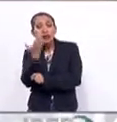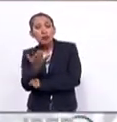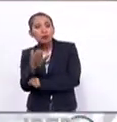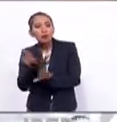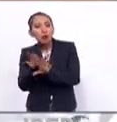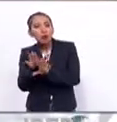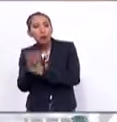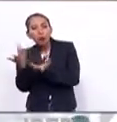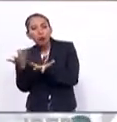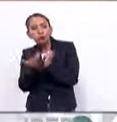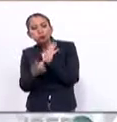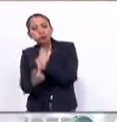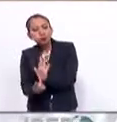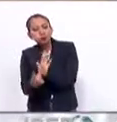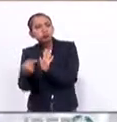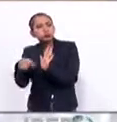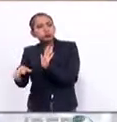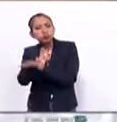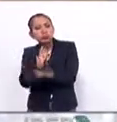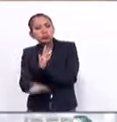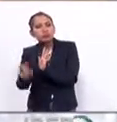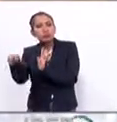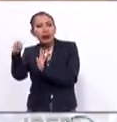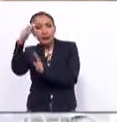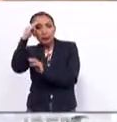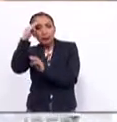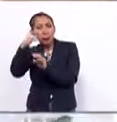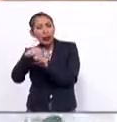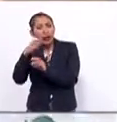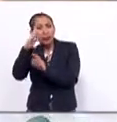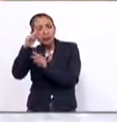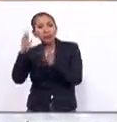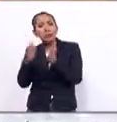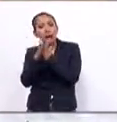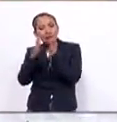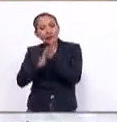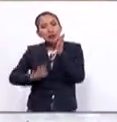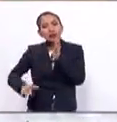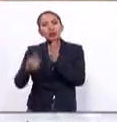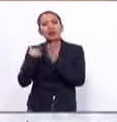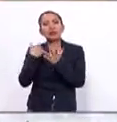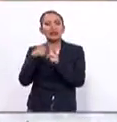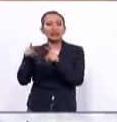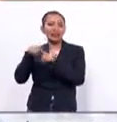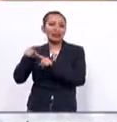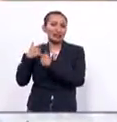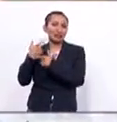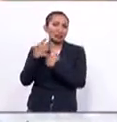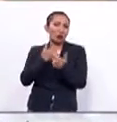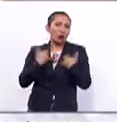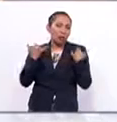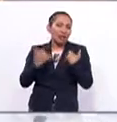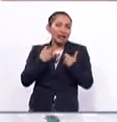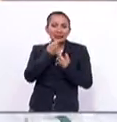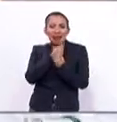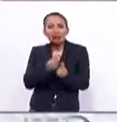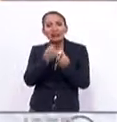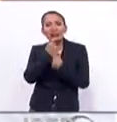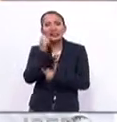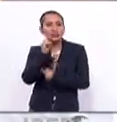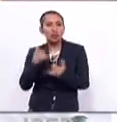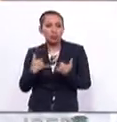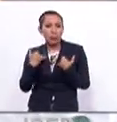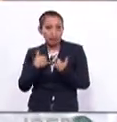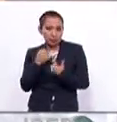buscado una apuesta fundamental por las memorias, la participación intergeneracional en ellas, de los niños, niñas